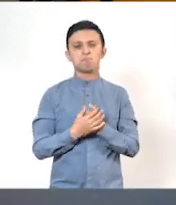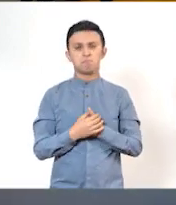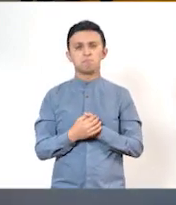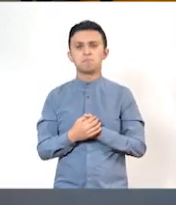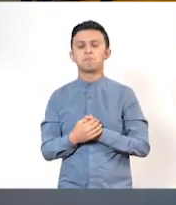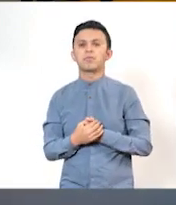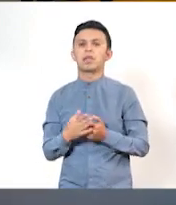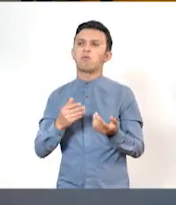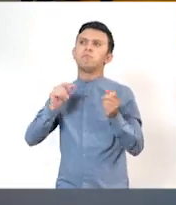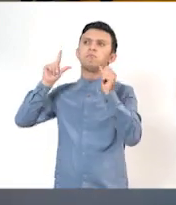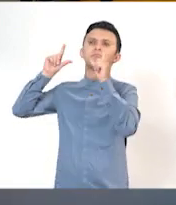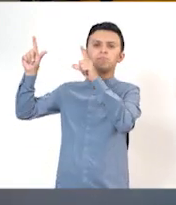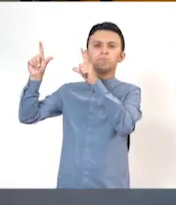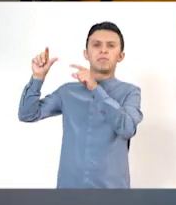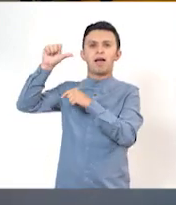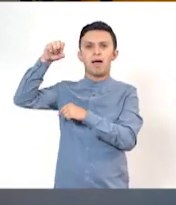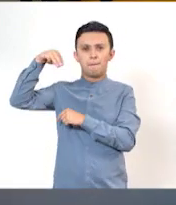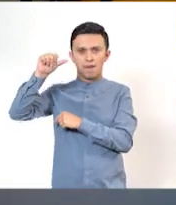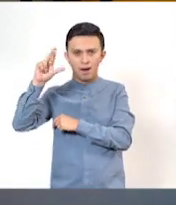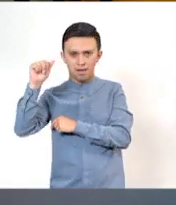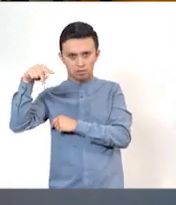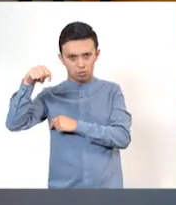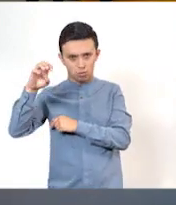Vamos a ponerlo por